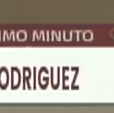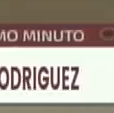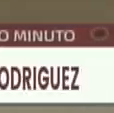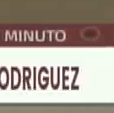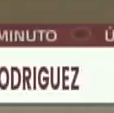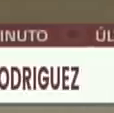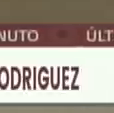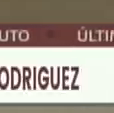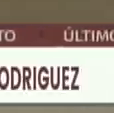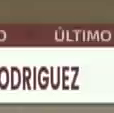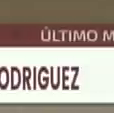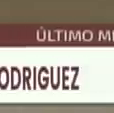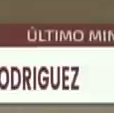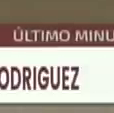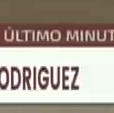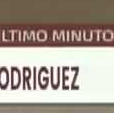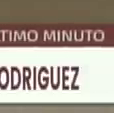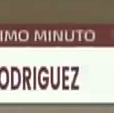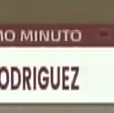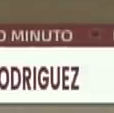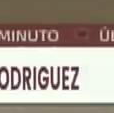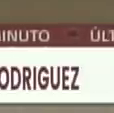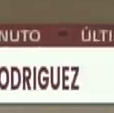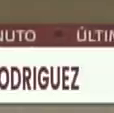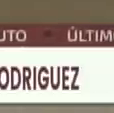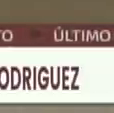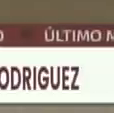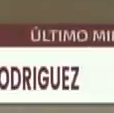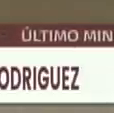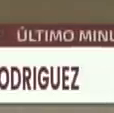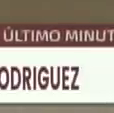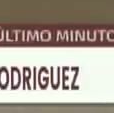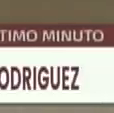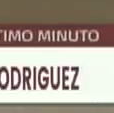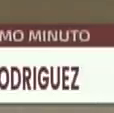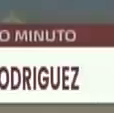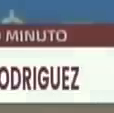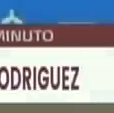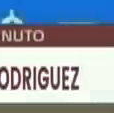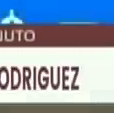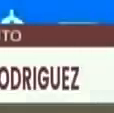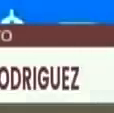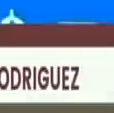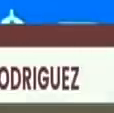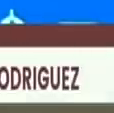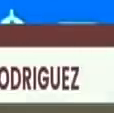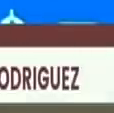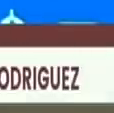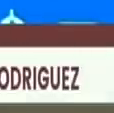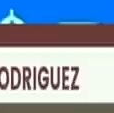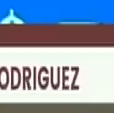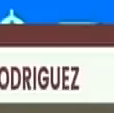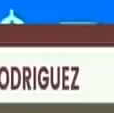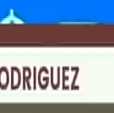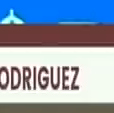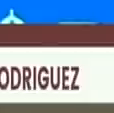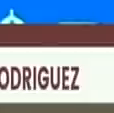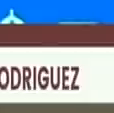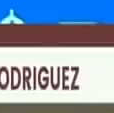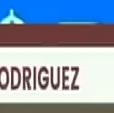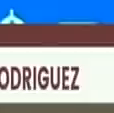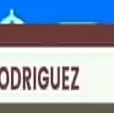de la República Bolivariana de Venezuela, licenciado Jorge Arriaza. Con el permiso de la audiencia, me voy a retirar la mascarilla